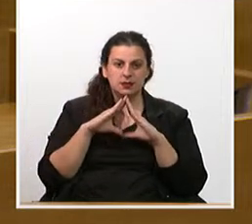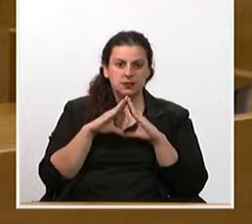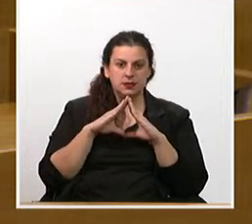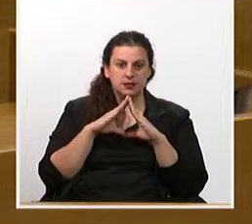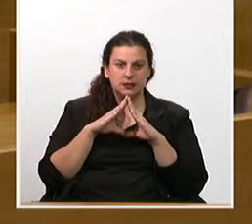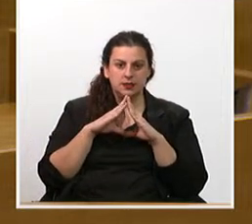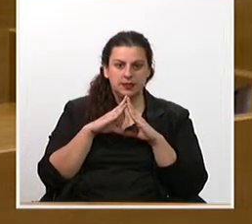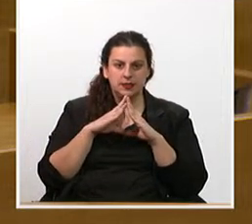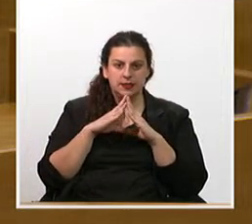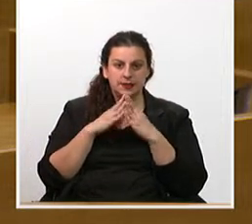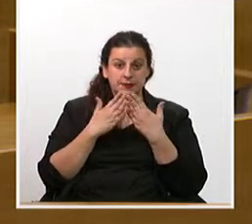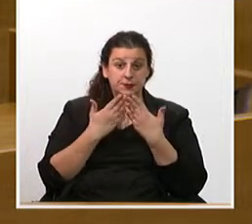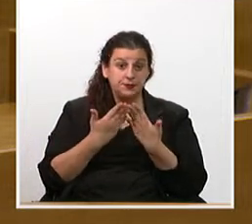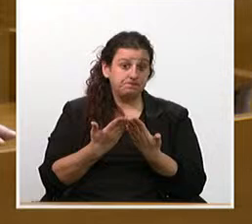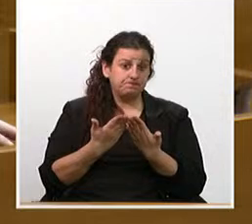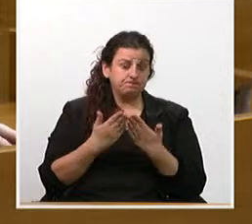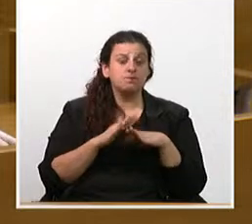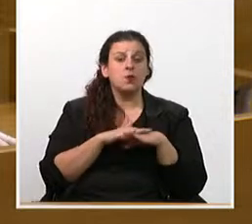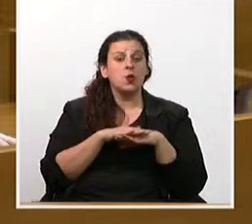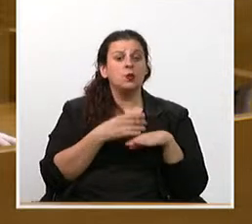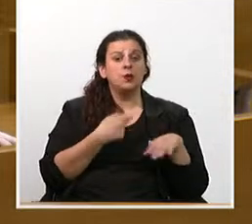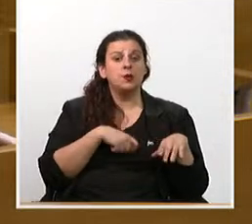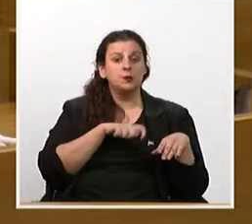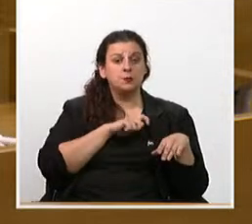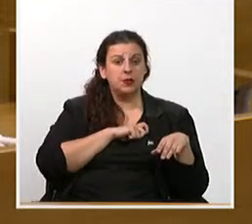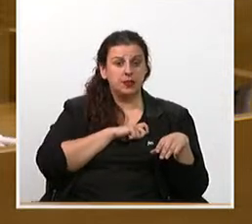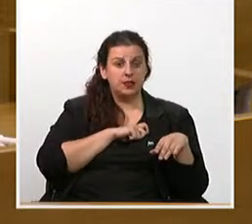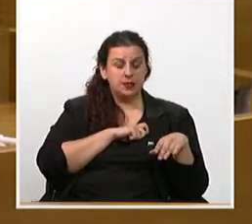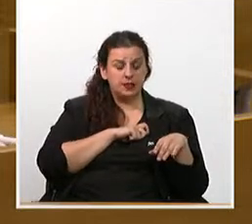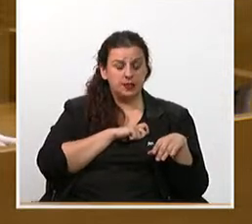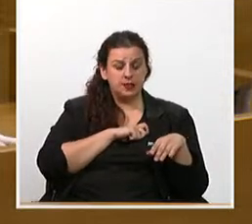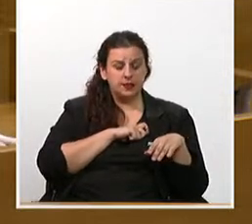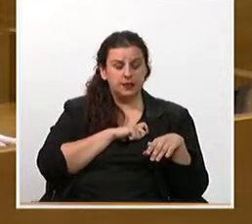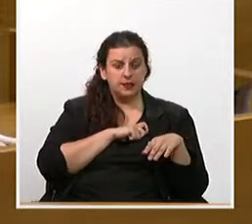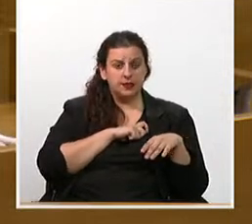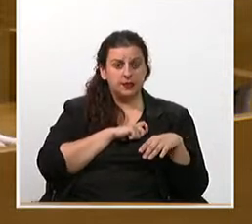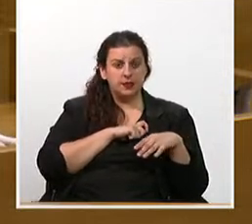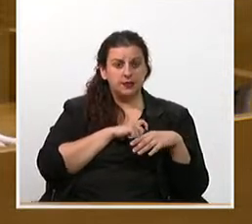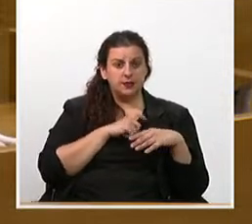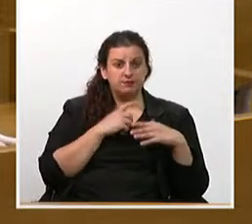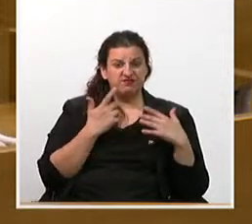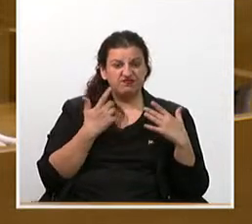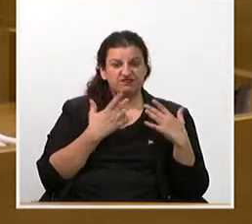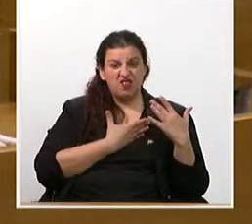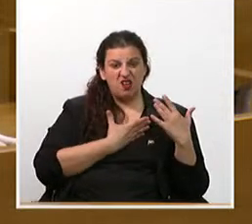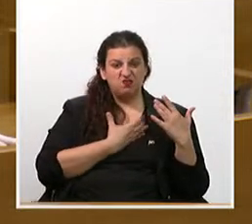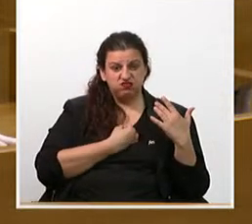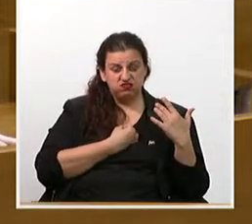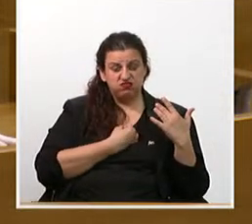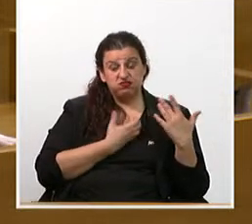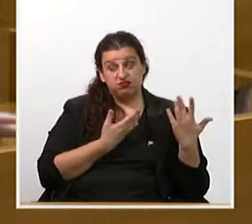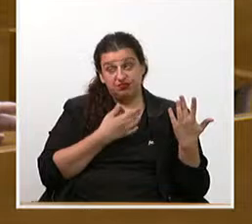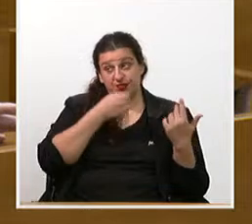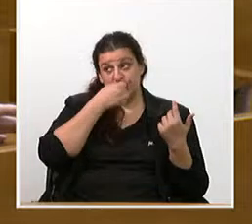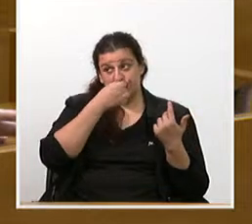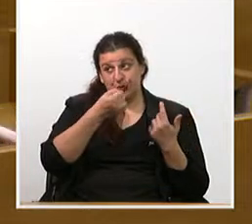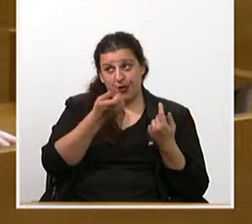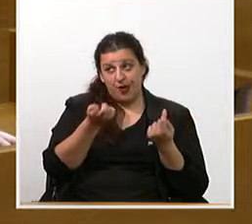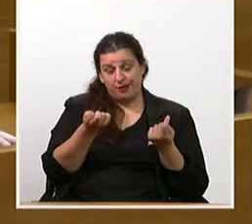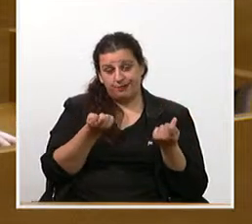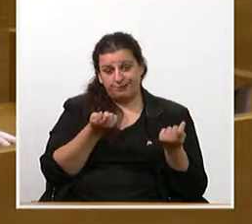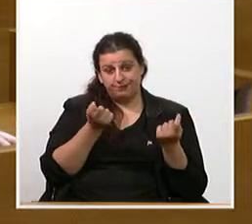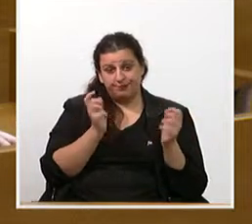bien el gobierno de España dirigido muy a nuestro pesar por el partido socialista y más